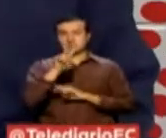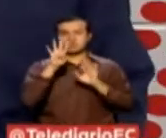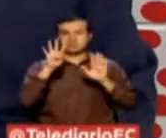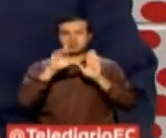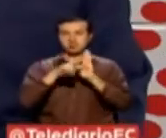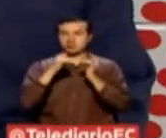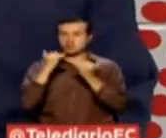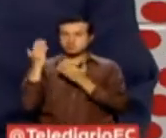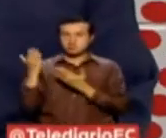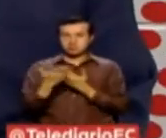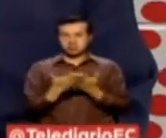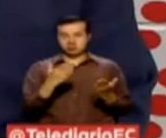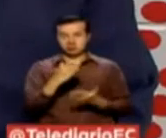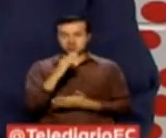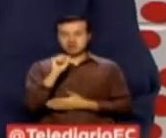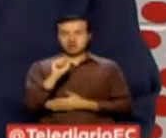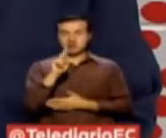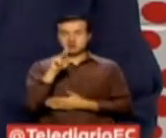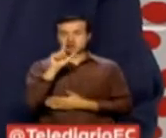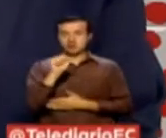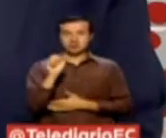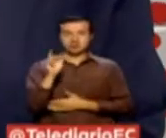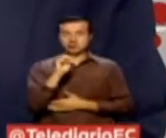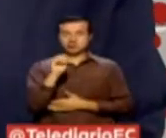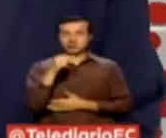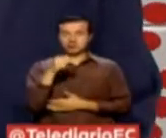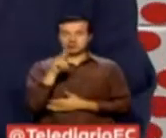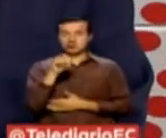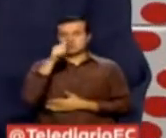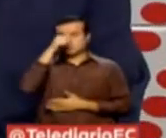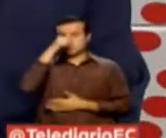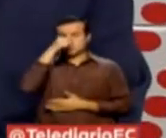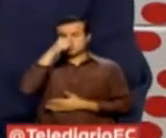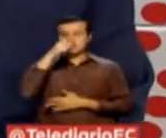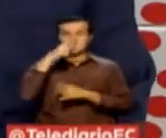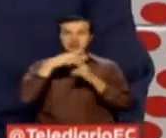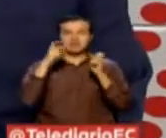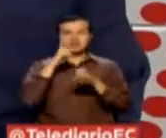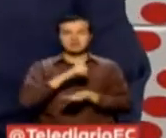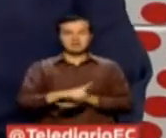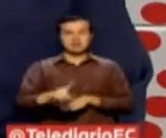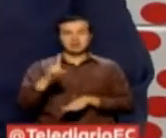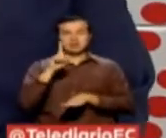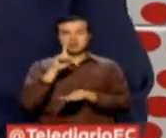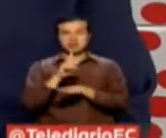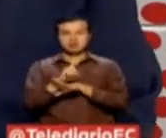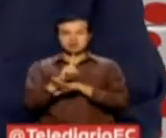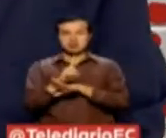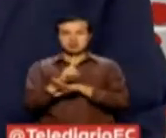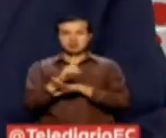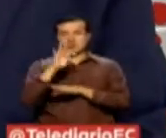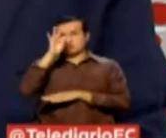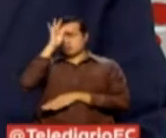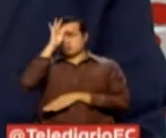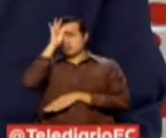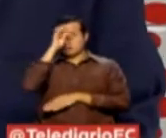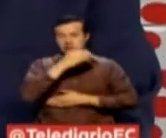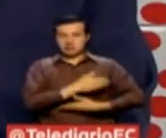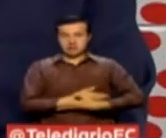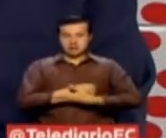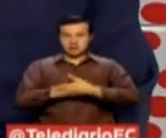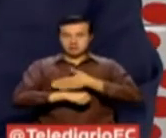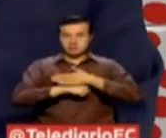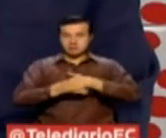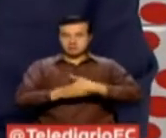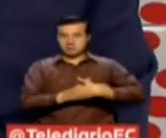7:29 está con nosotros Carlos Mosquera, cirujano plástico, exdirector de la maternidad Isidro Ayora,